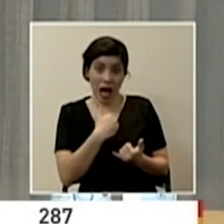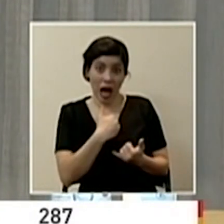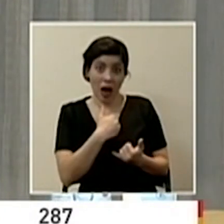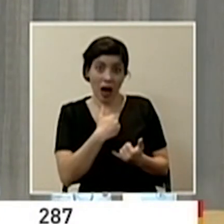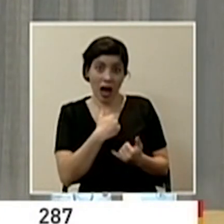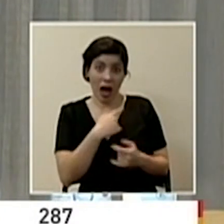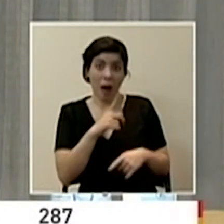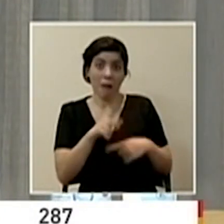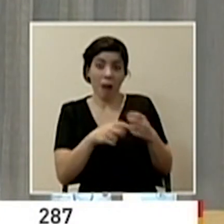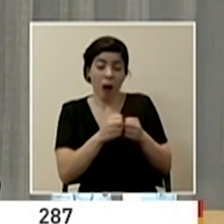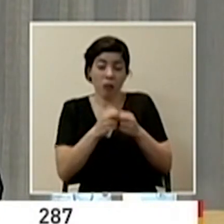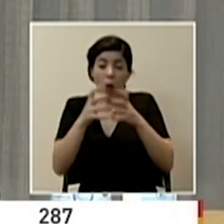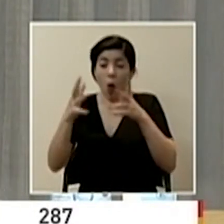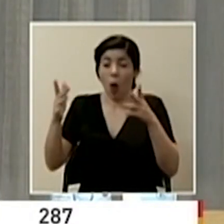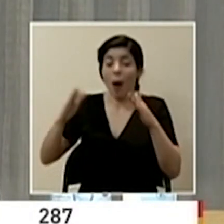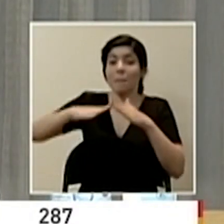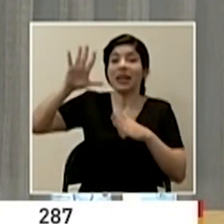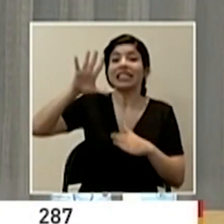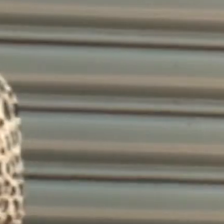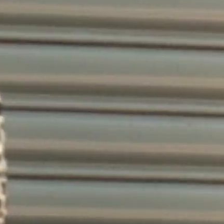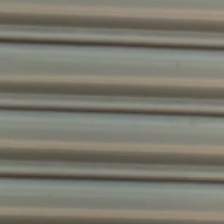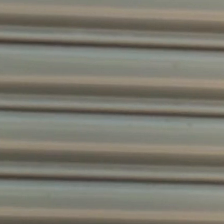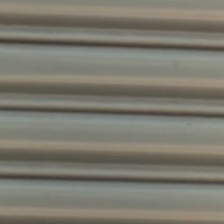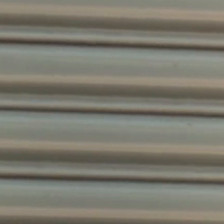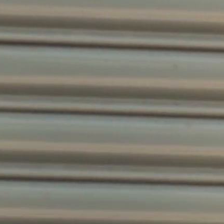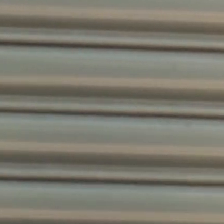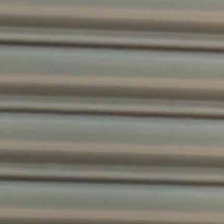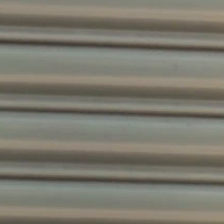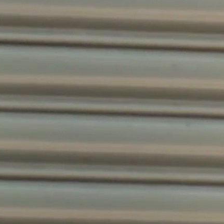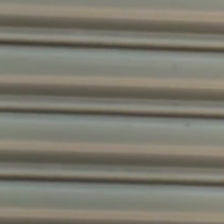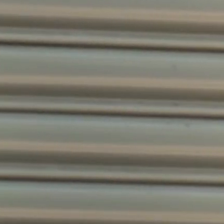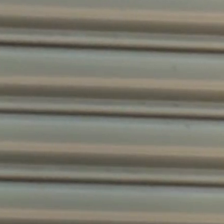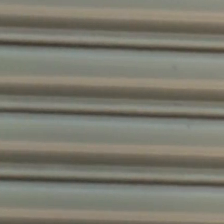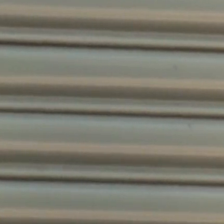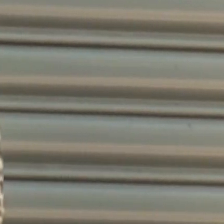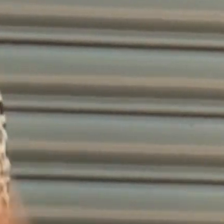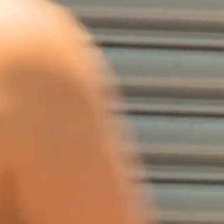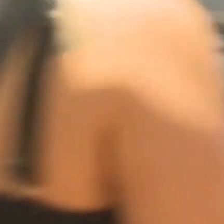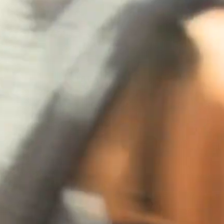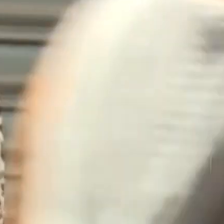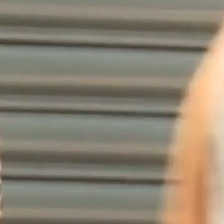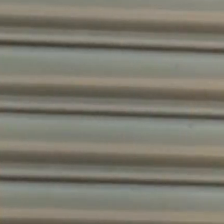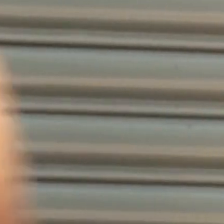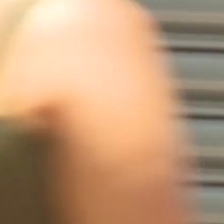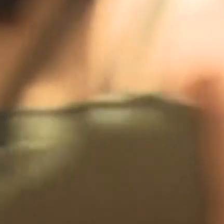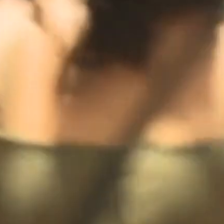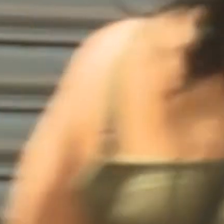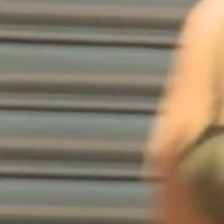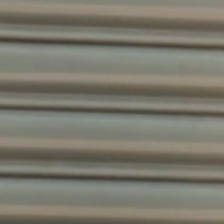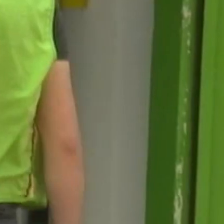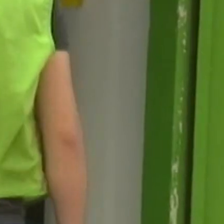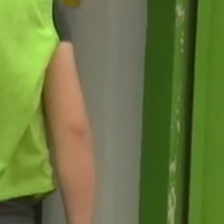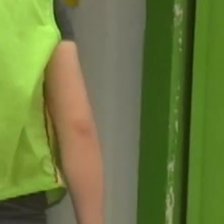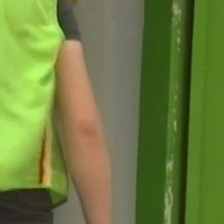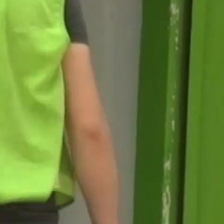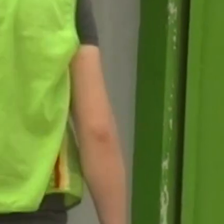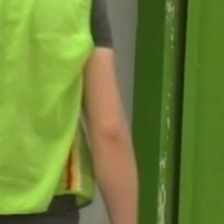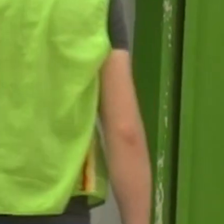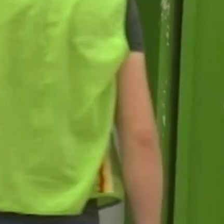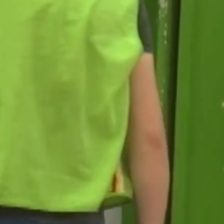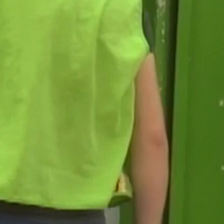anuncian a tener más de 50.000 casos. Los locales comerciales que tienen autorización para abrir e incumplen con las medidas